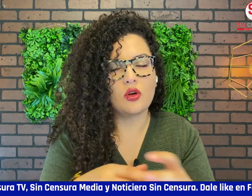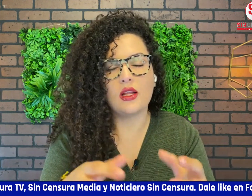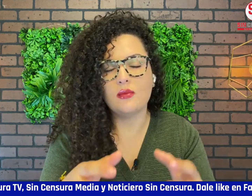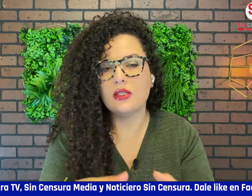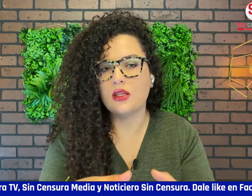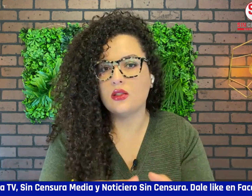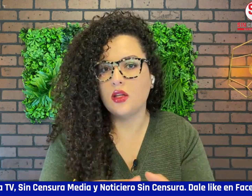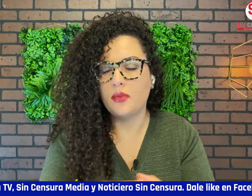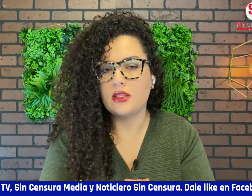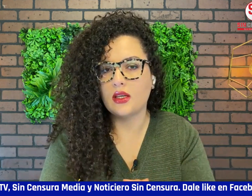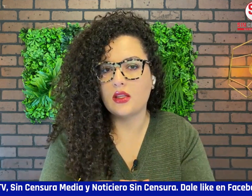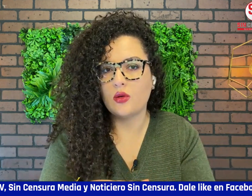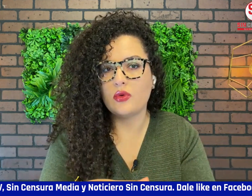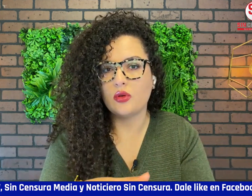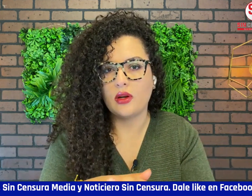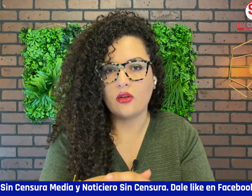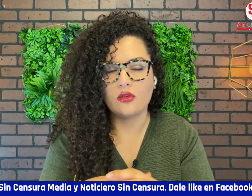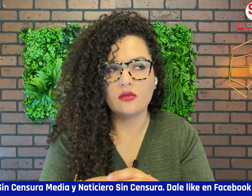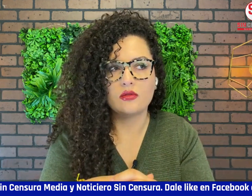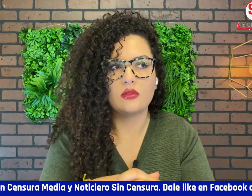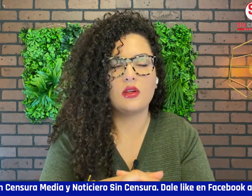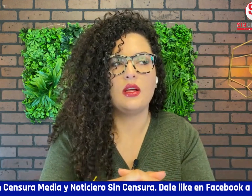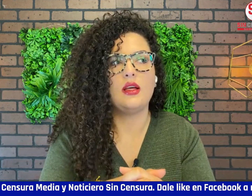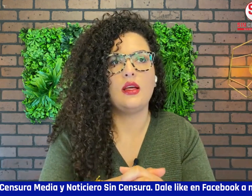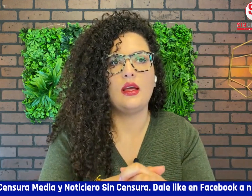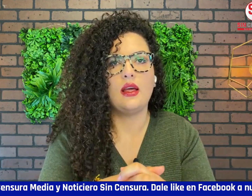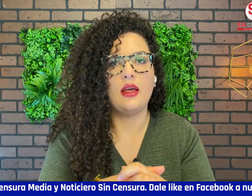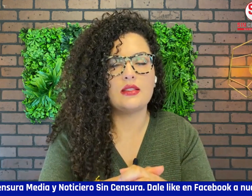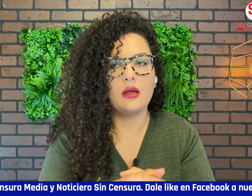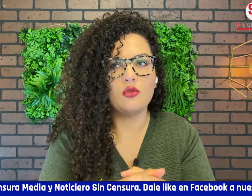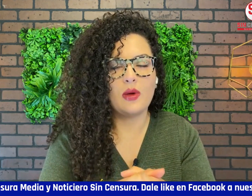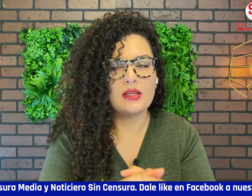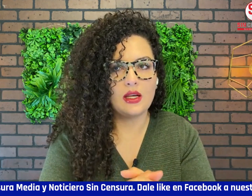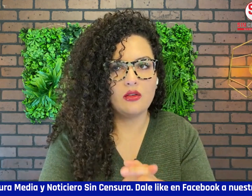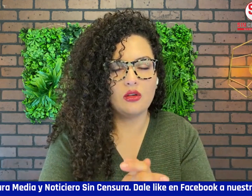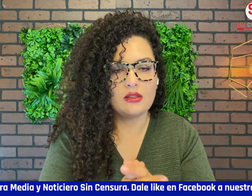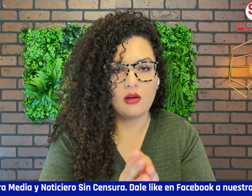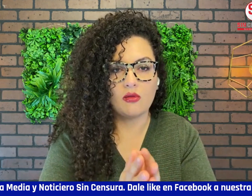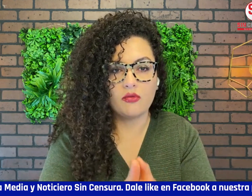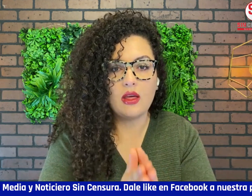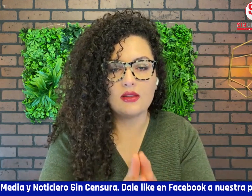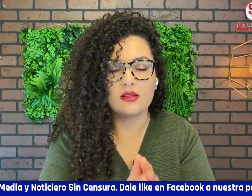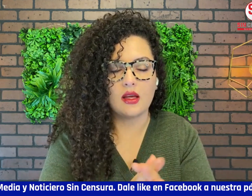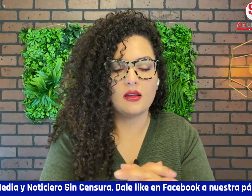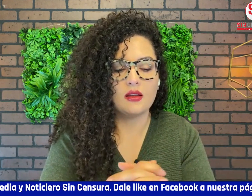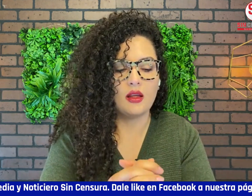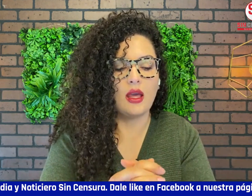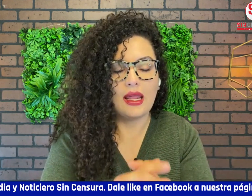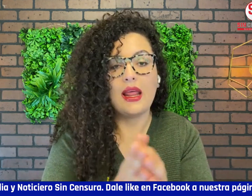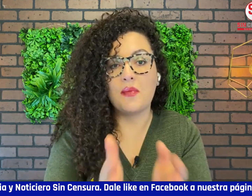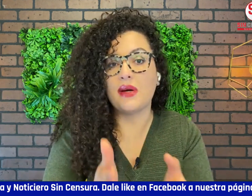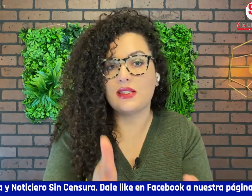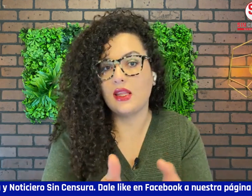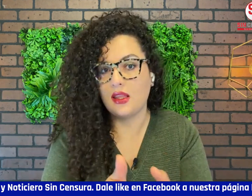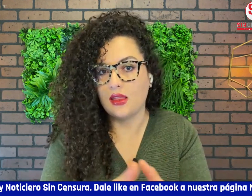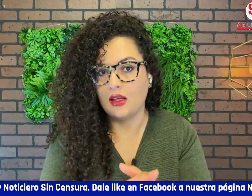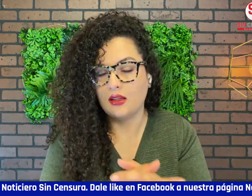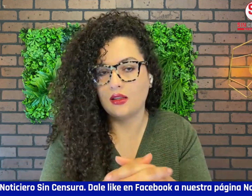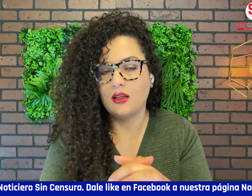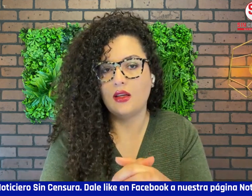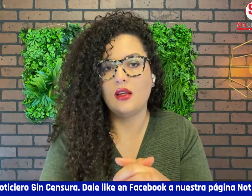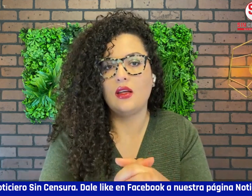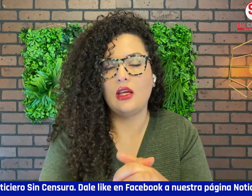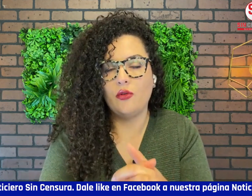Esto es con la administración del presidente López Obrador. Estamos basando esta confianza en el